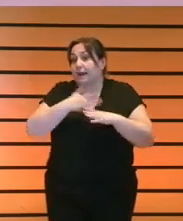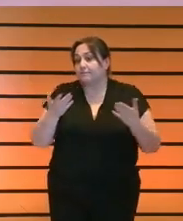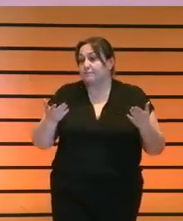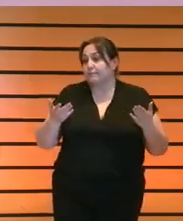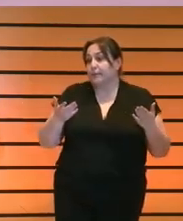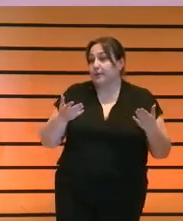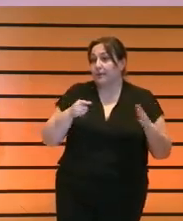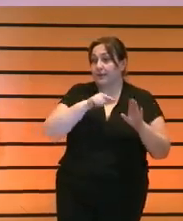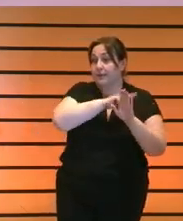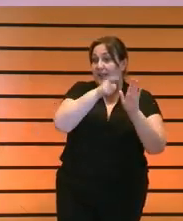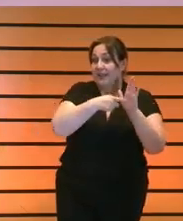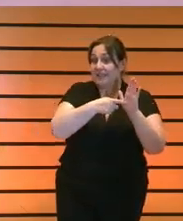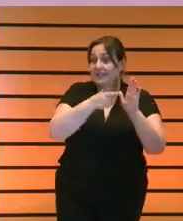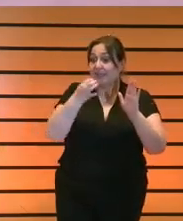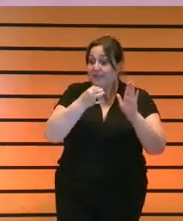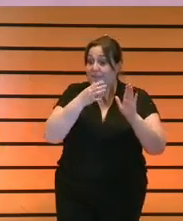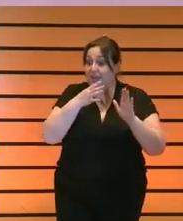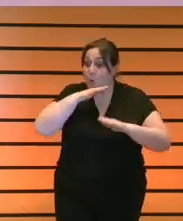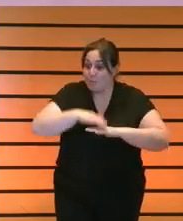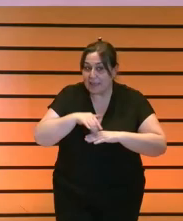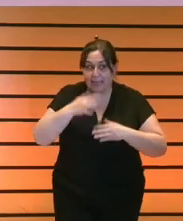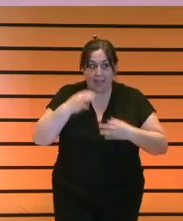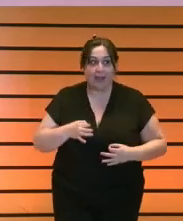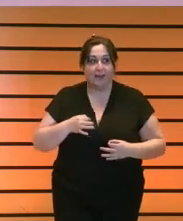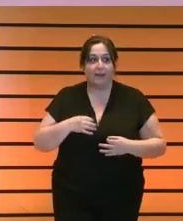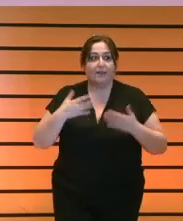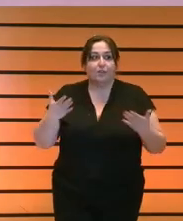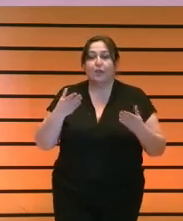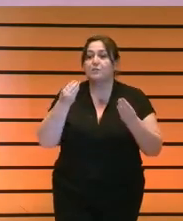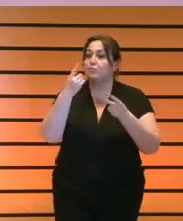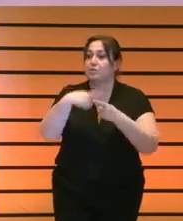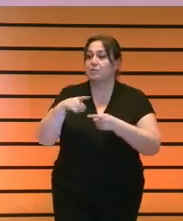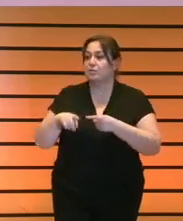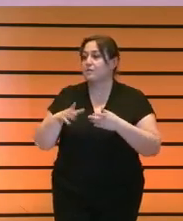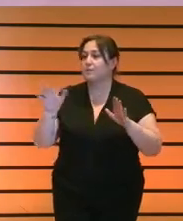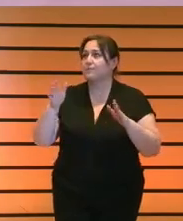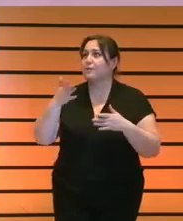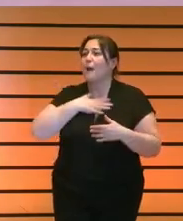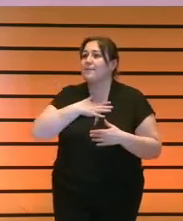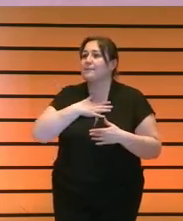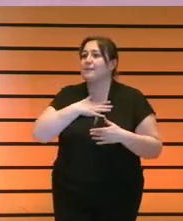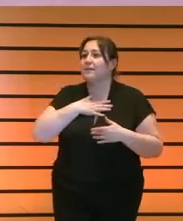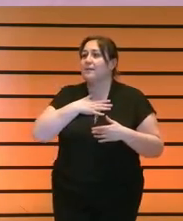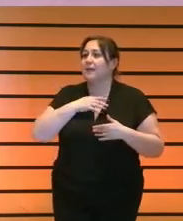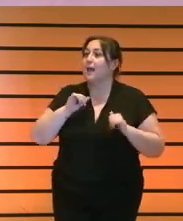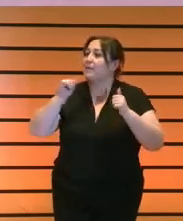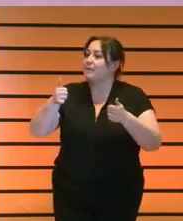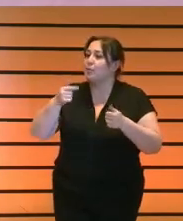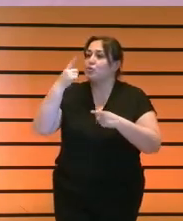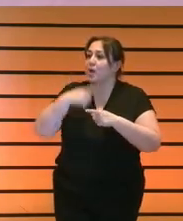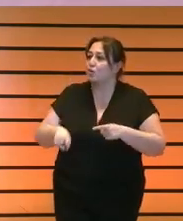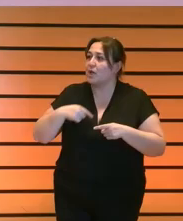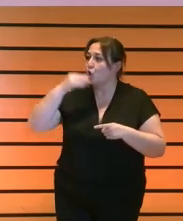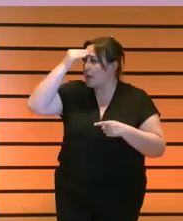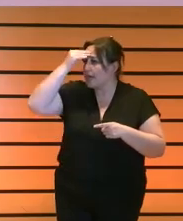y que se deberían de estar cumpliendo, ¿no? Entonces, pues bueno, hay muchas cosas por ahí, pero también esa sí que es una de las cosas que yo